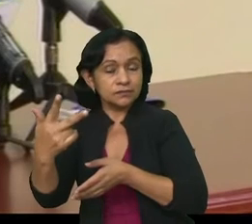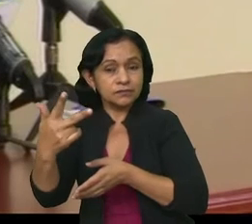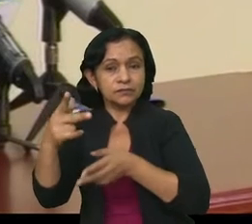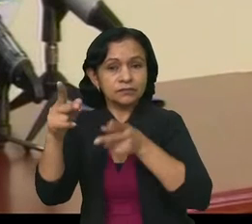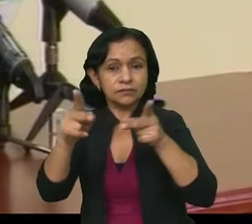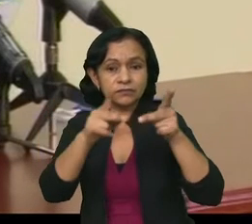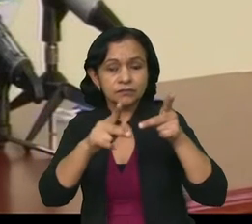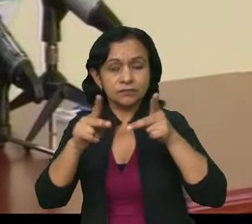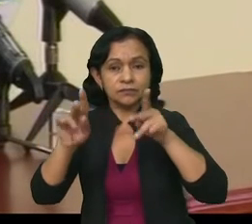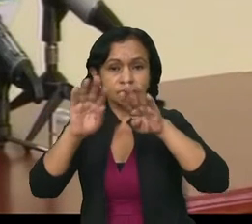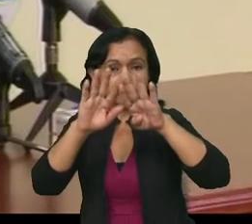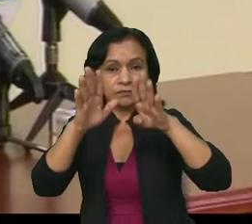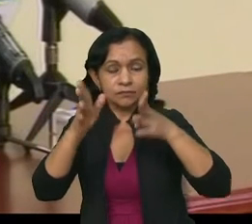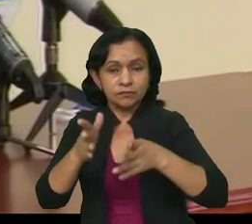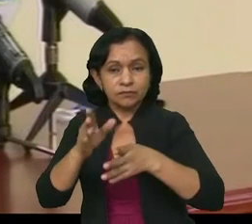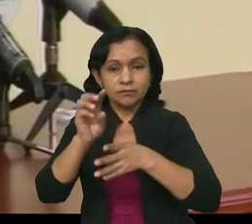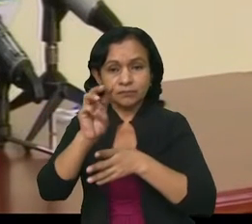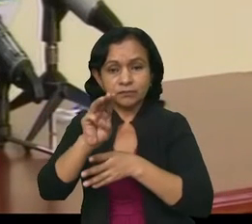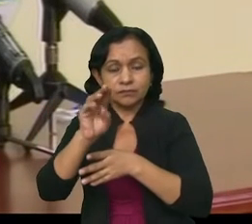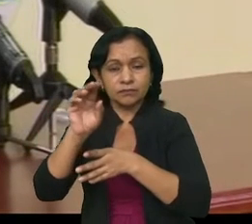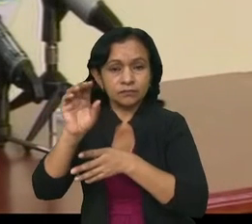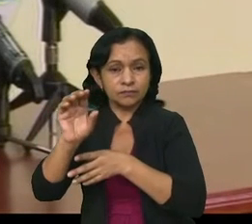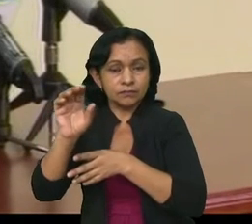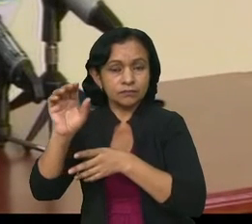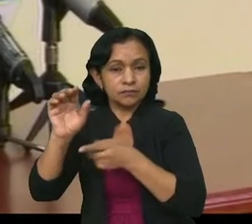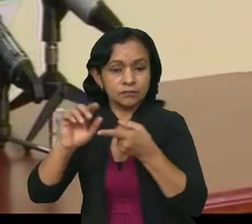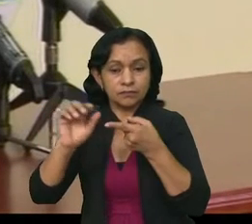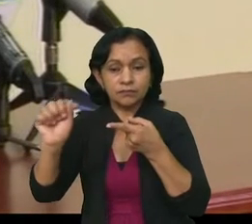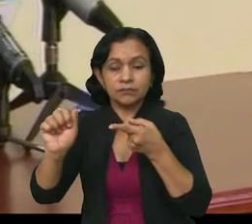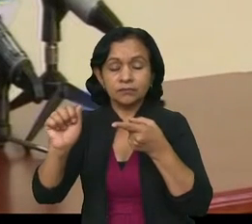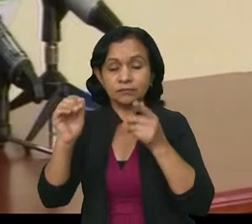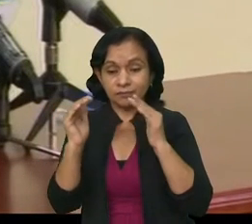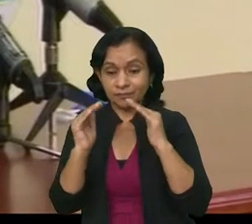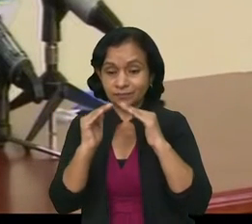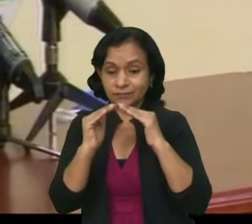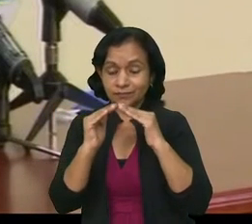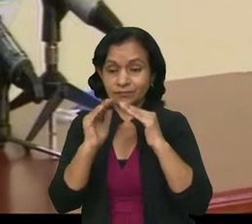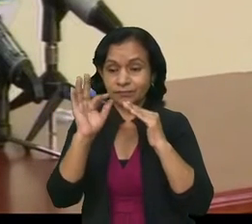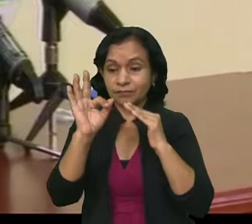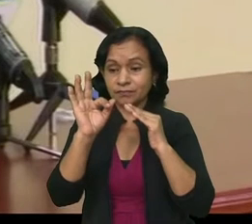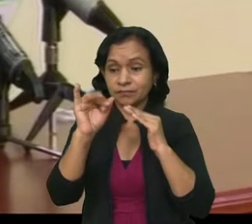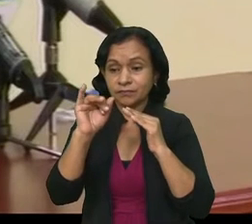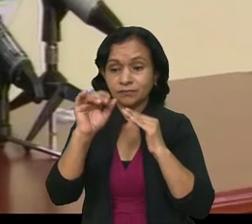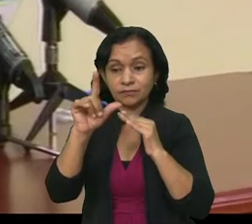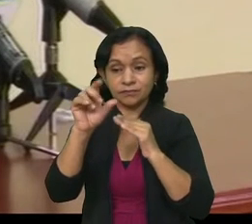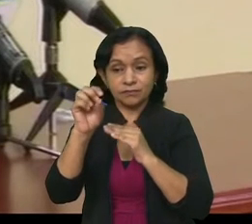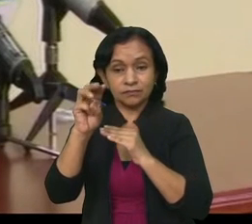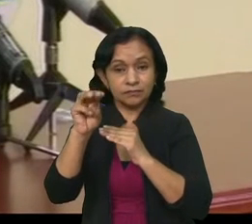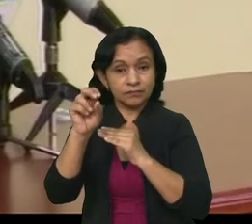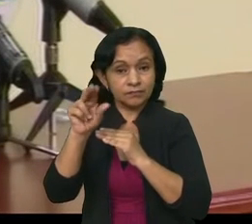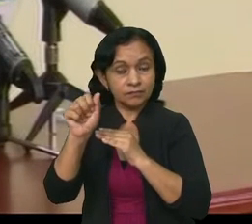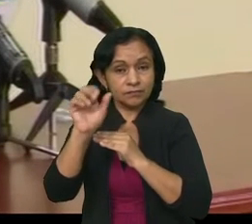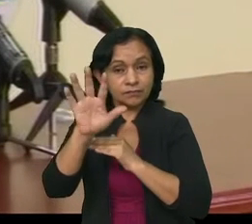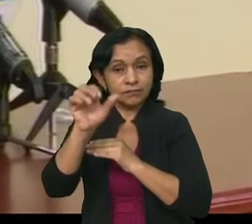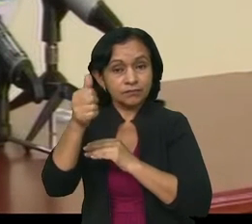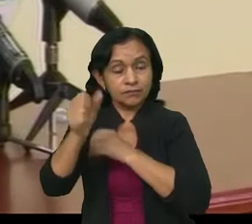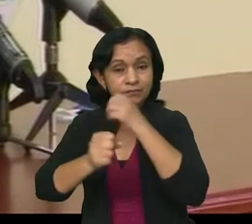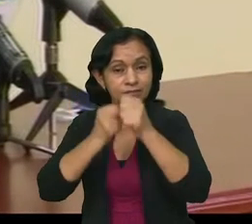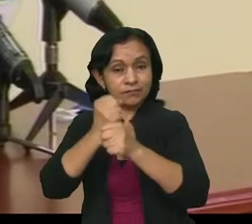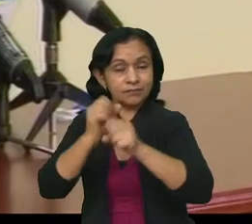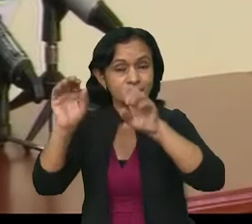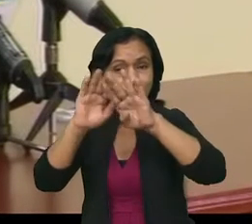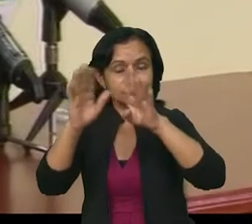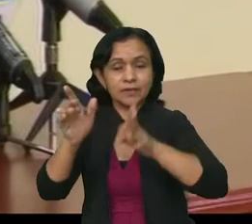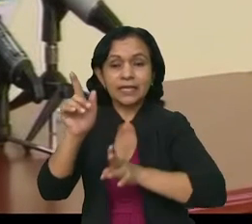ciudadana identificada con iniciales MSGA que en la vivienda de Filomena Dávila Ochoa, de 56 años de edad,